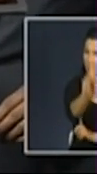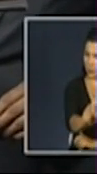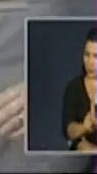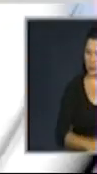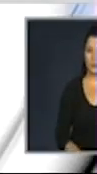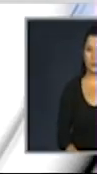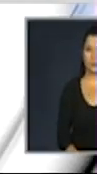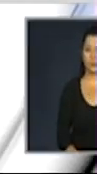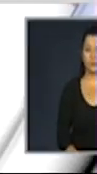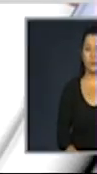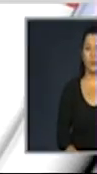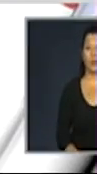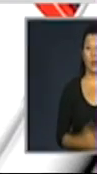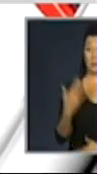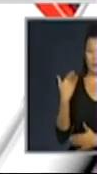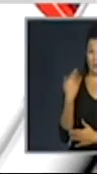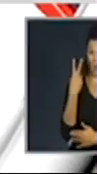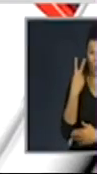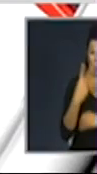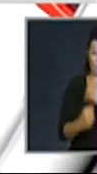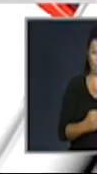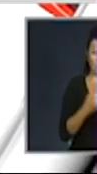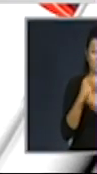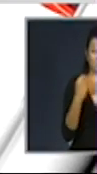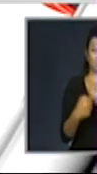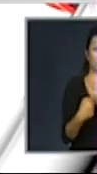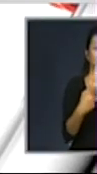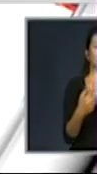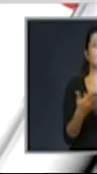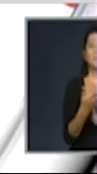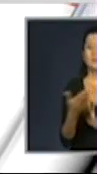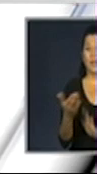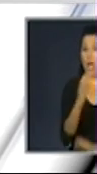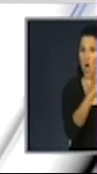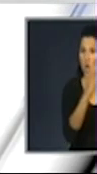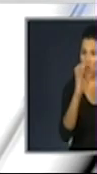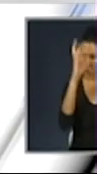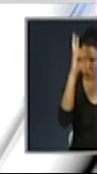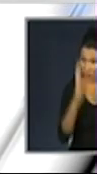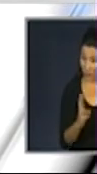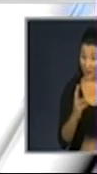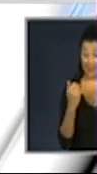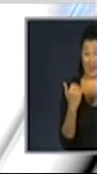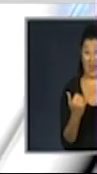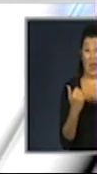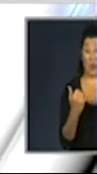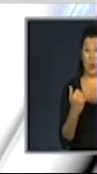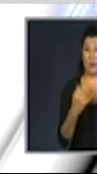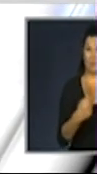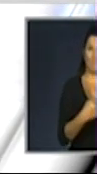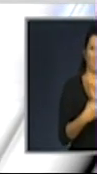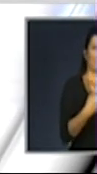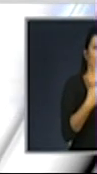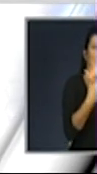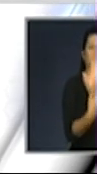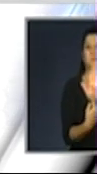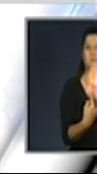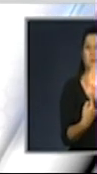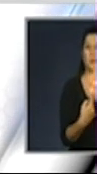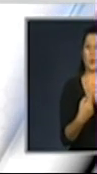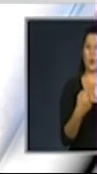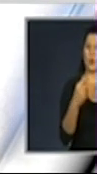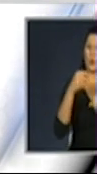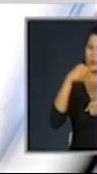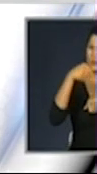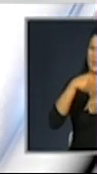todos concordaron, no solo en ese escenario de mayor multiplicidad de presencia partidaria en la Asamblea Legislativa, sino en la necesidad de esos acuerdos, y 3 o 4